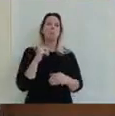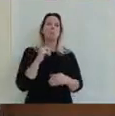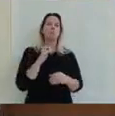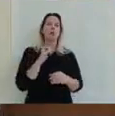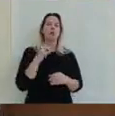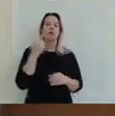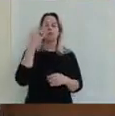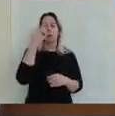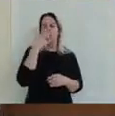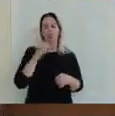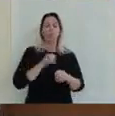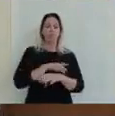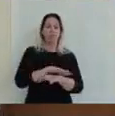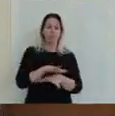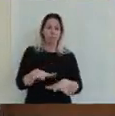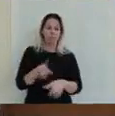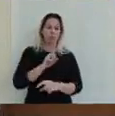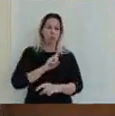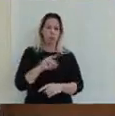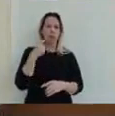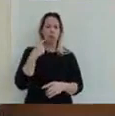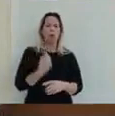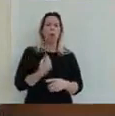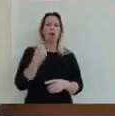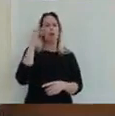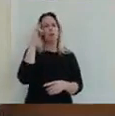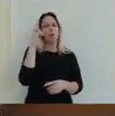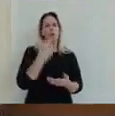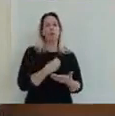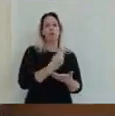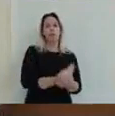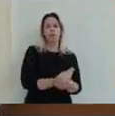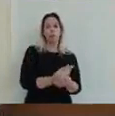infección apareció en el salud pública. Algunos hospitales